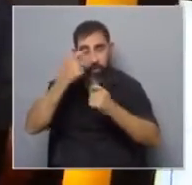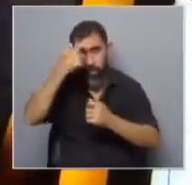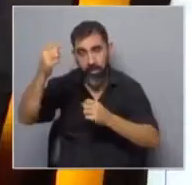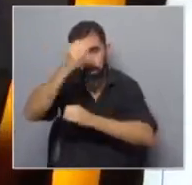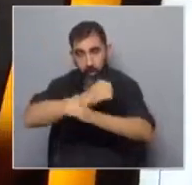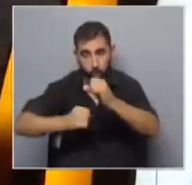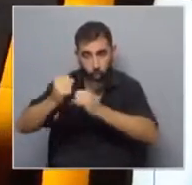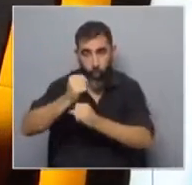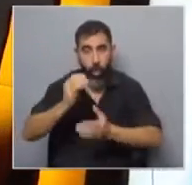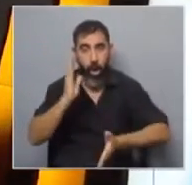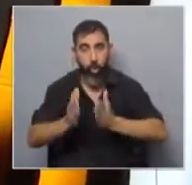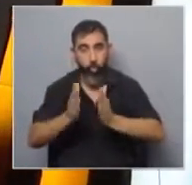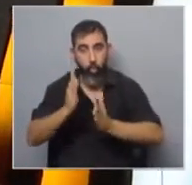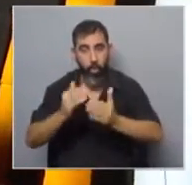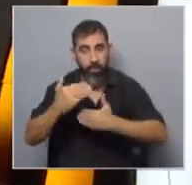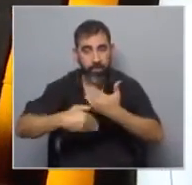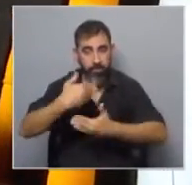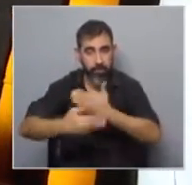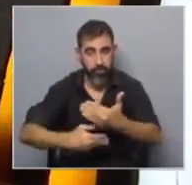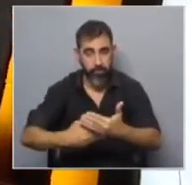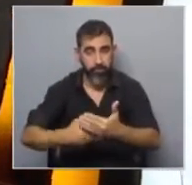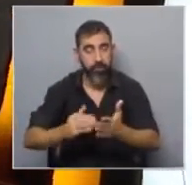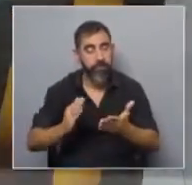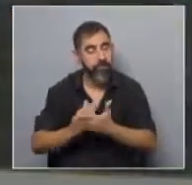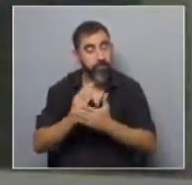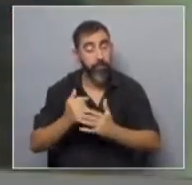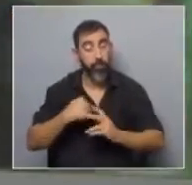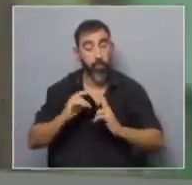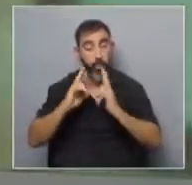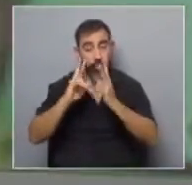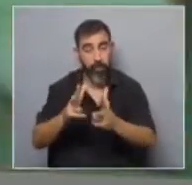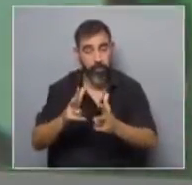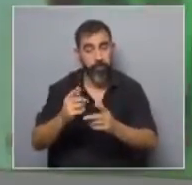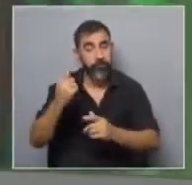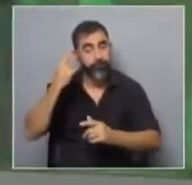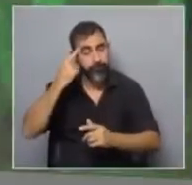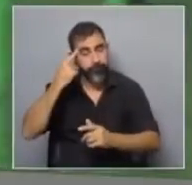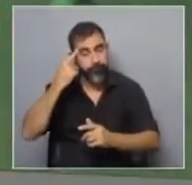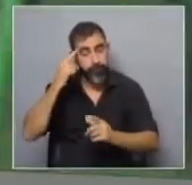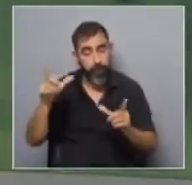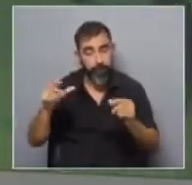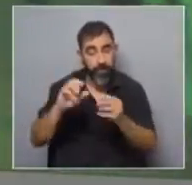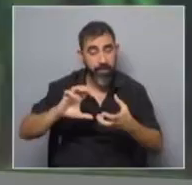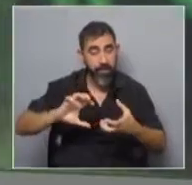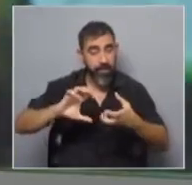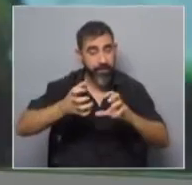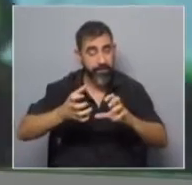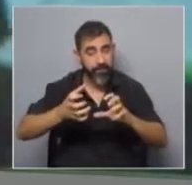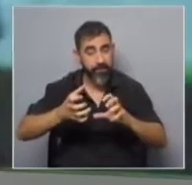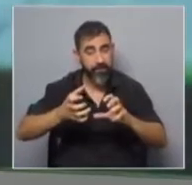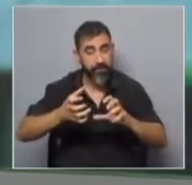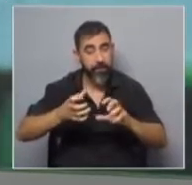la automatización y todo eso. Entonces, siempre dijimos, nosotros tenemos que pensar en la salida de la crisis en